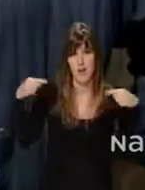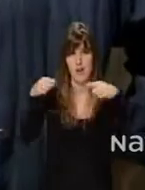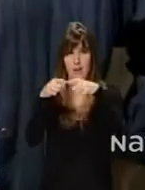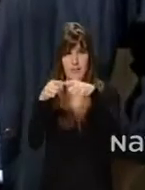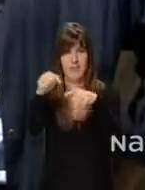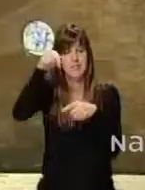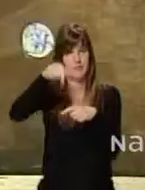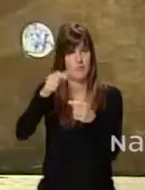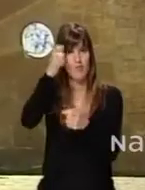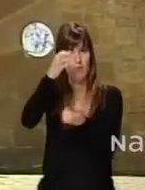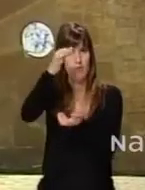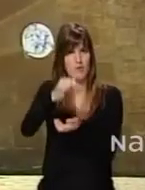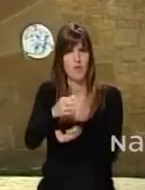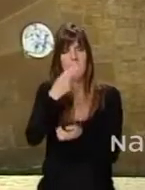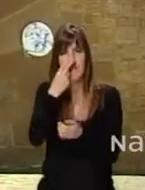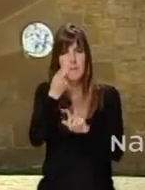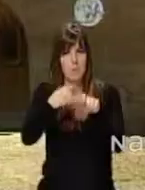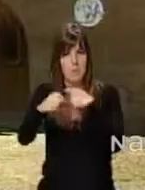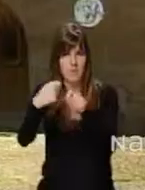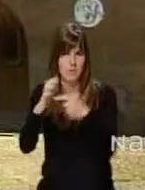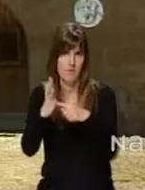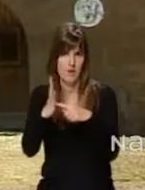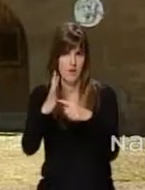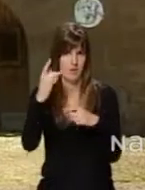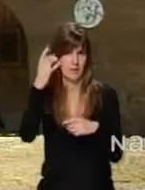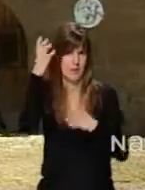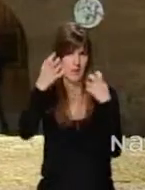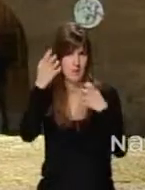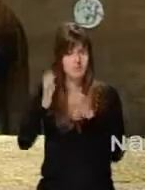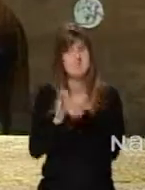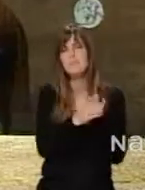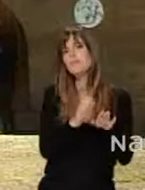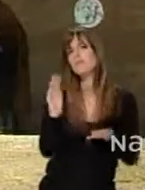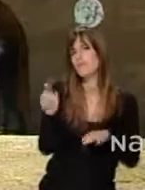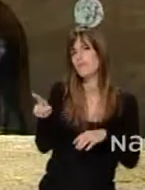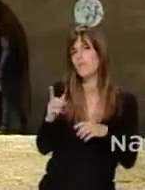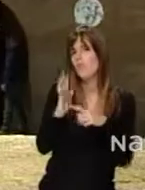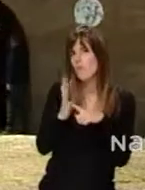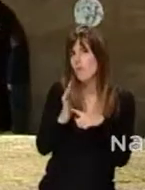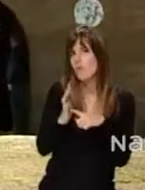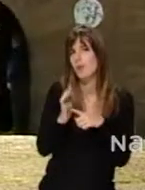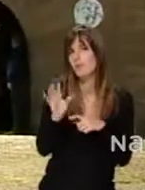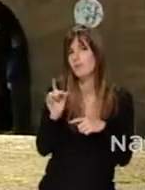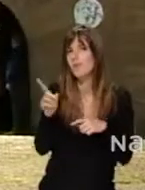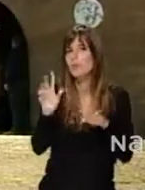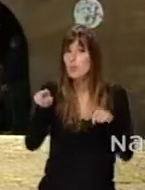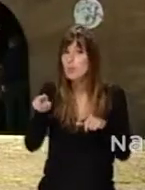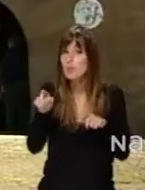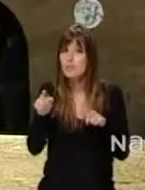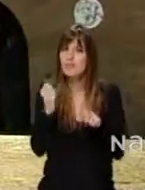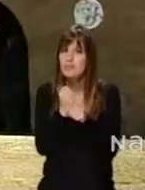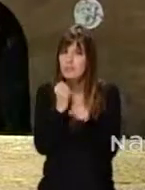comercio de ganado. Hablando de ferias y demás, tú te dedicas a un mundo apasionante como es el de